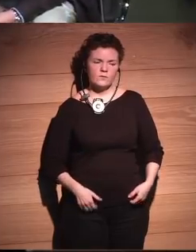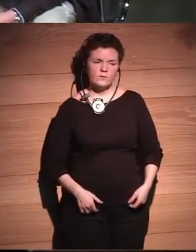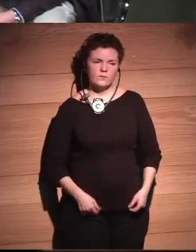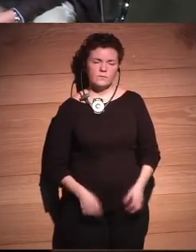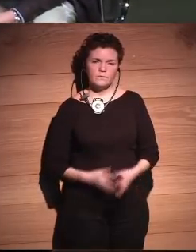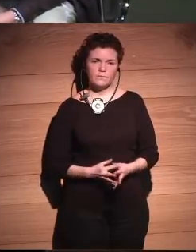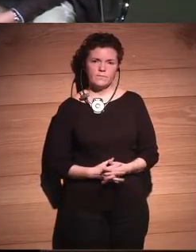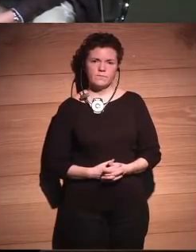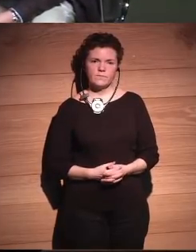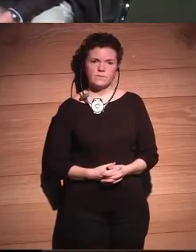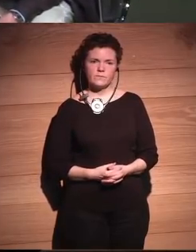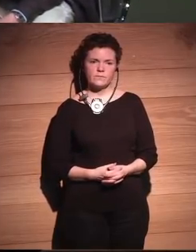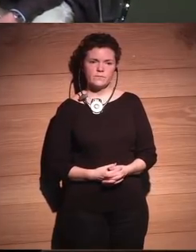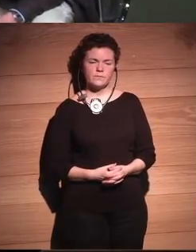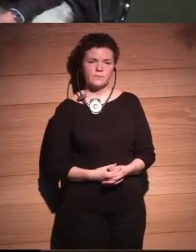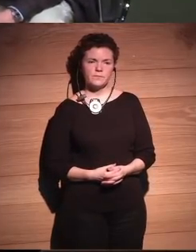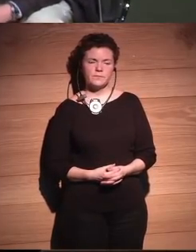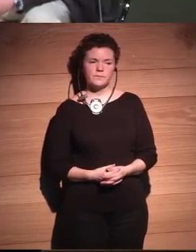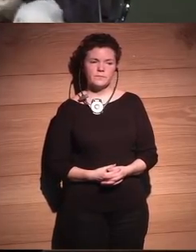to Spanish.